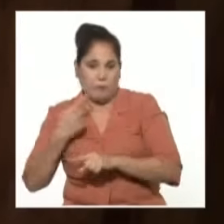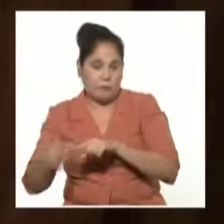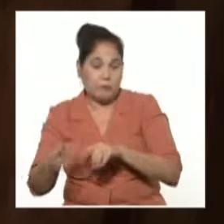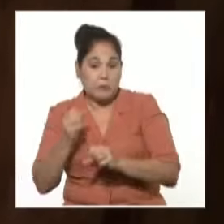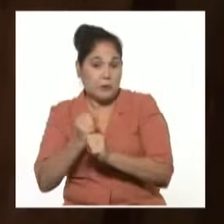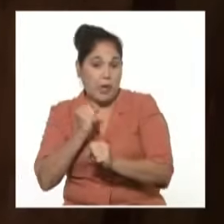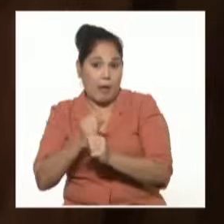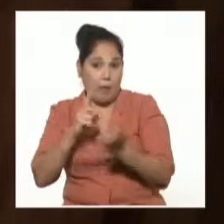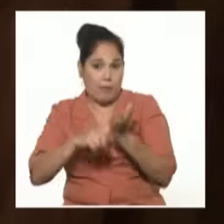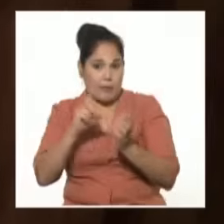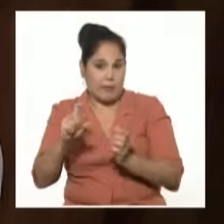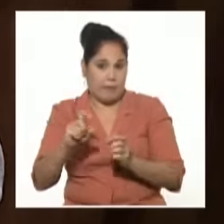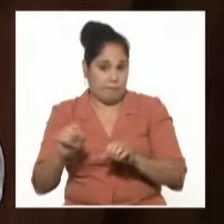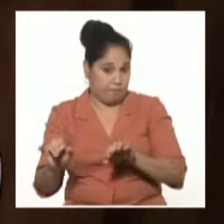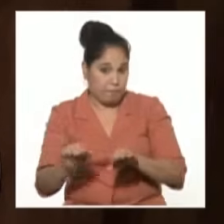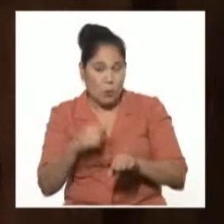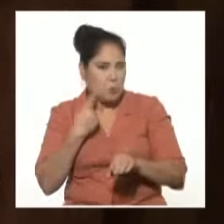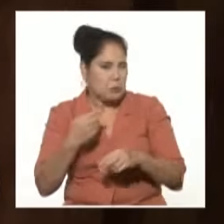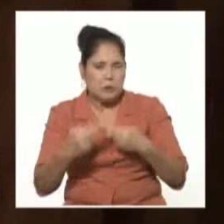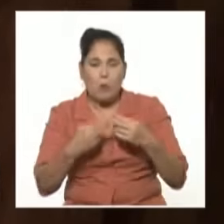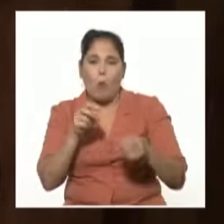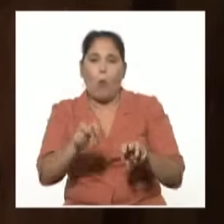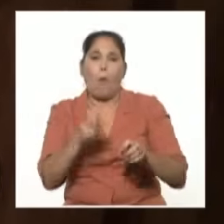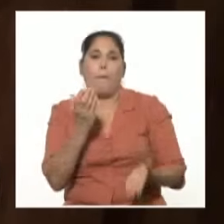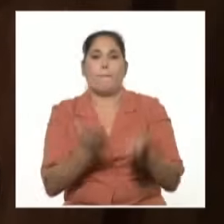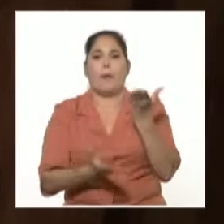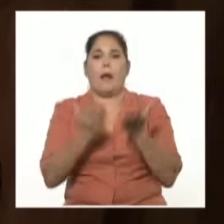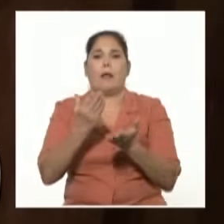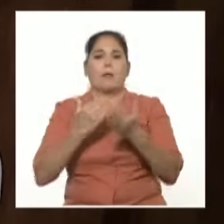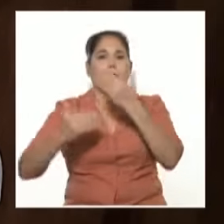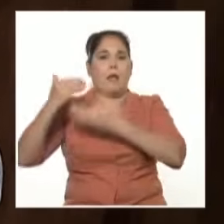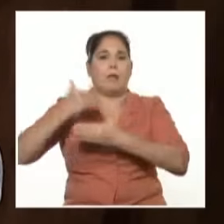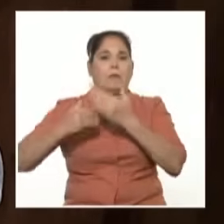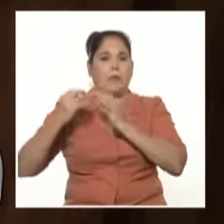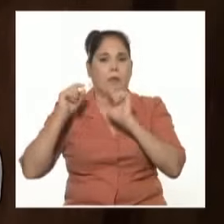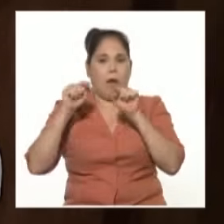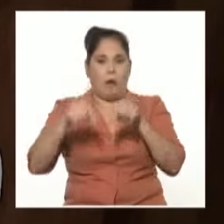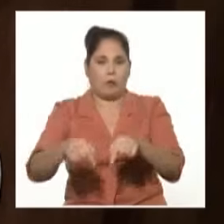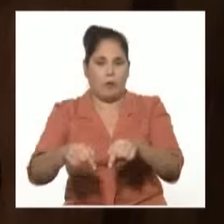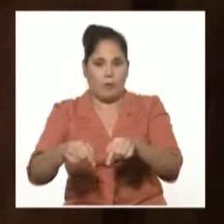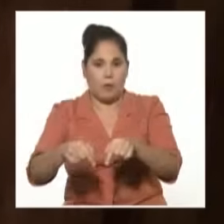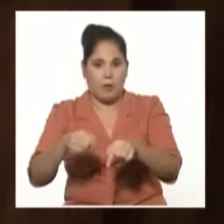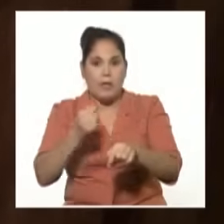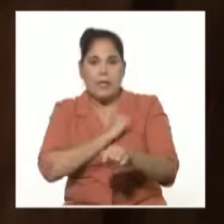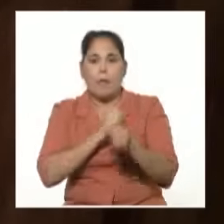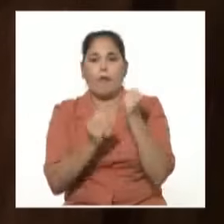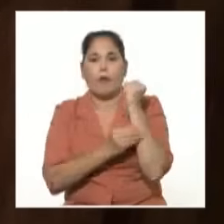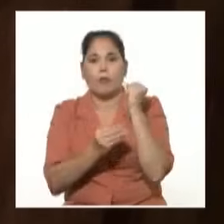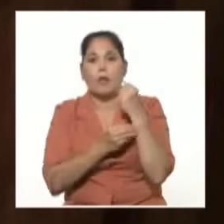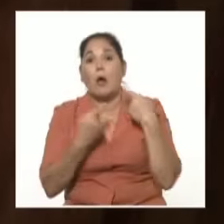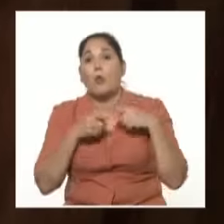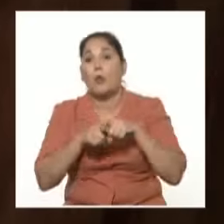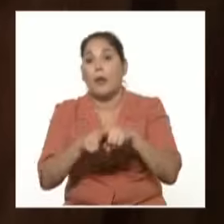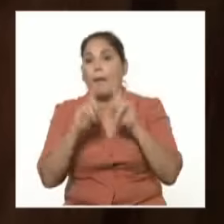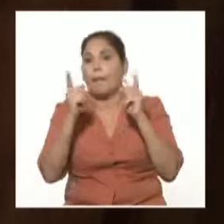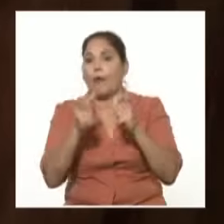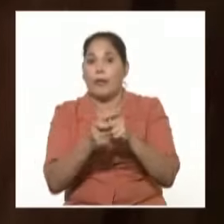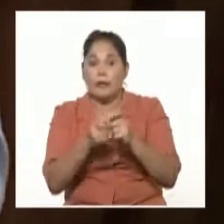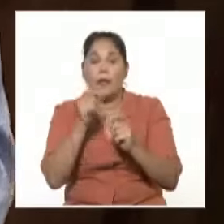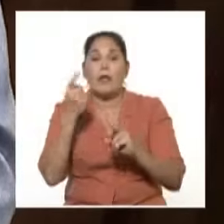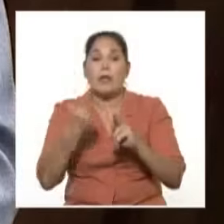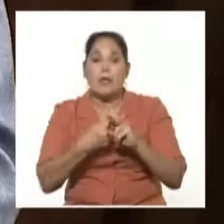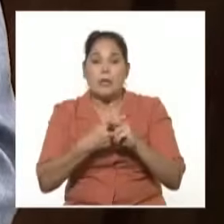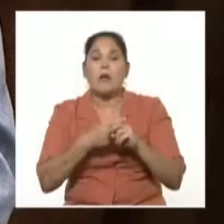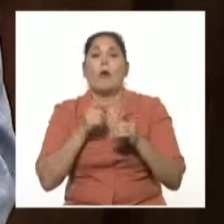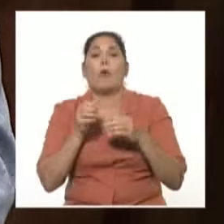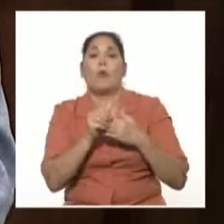del partido, hemos realizado un balance severo de las acciones acometidas. Se trata de fortalecer la unidad política y el papel del partido en la